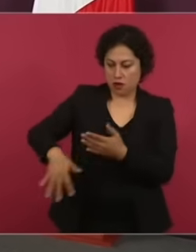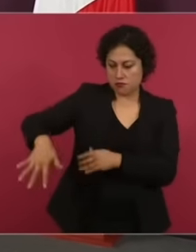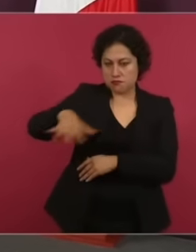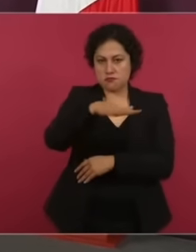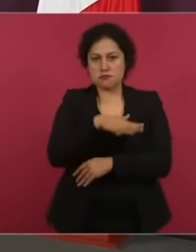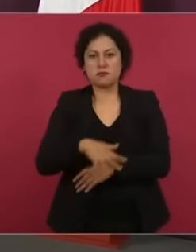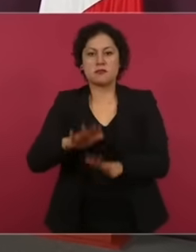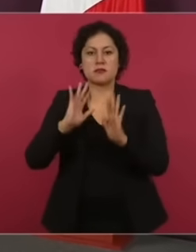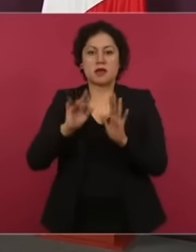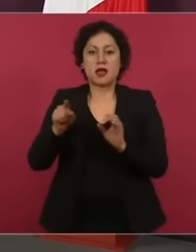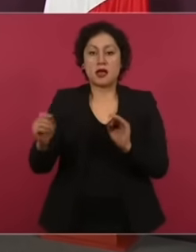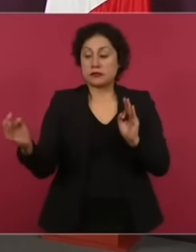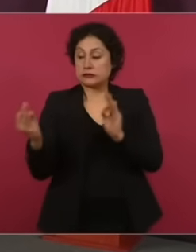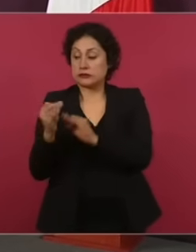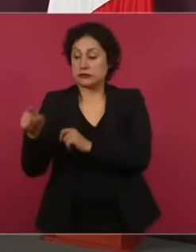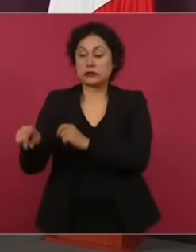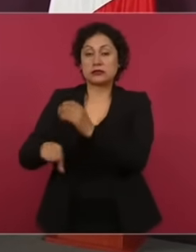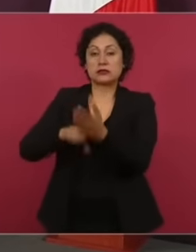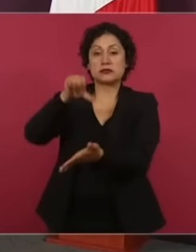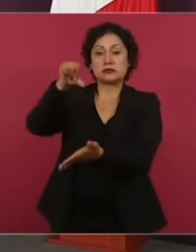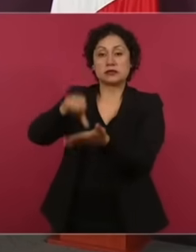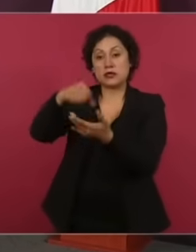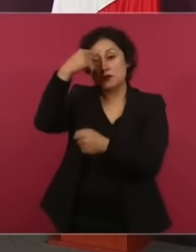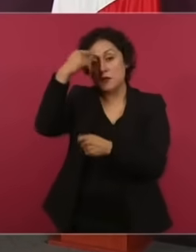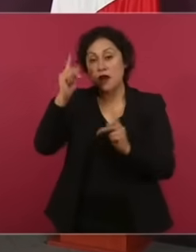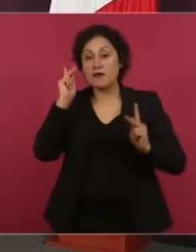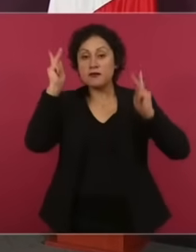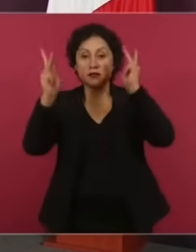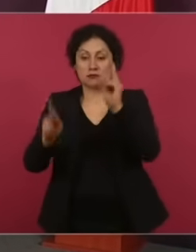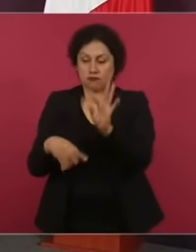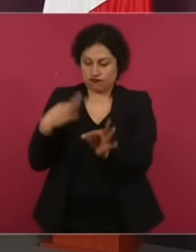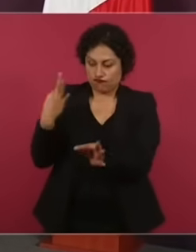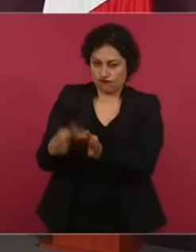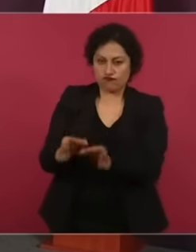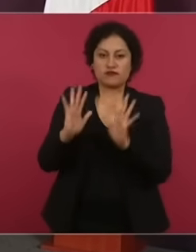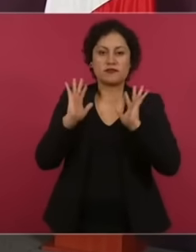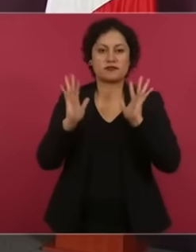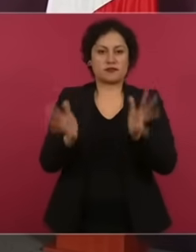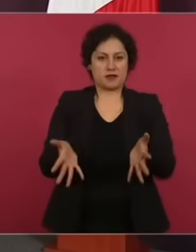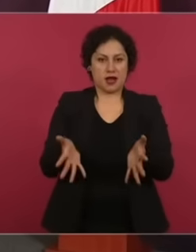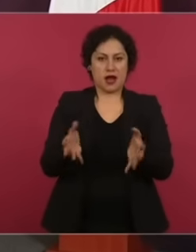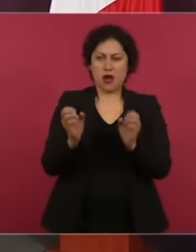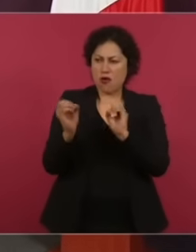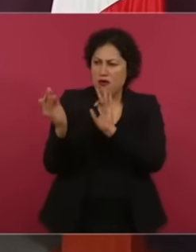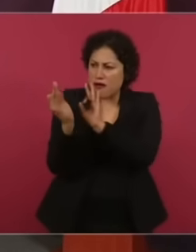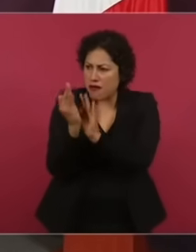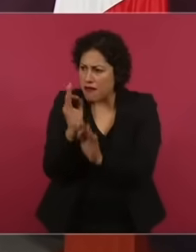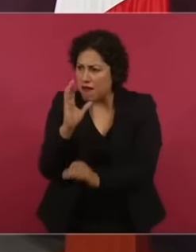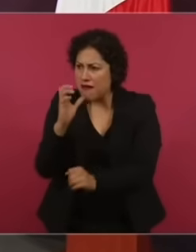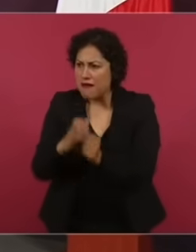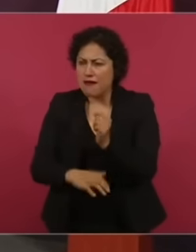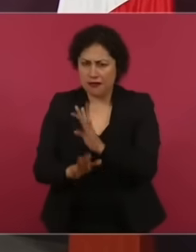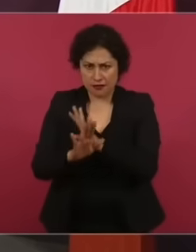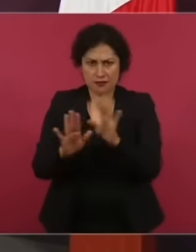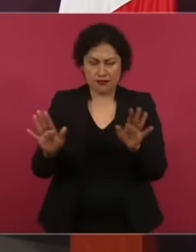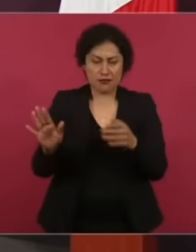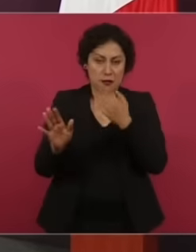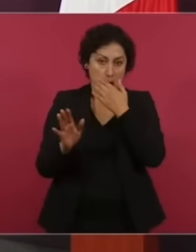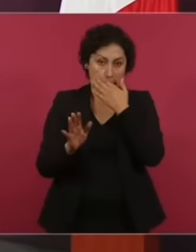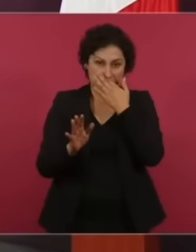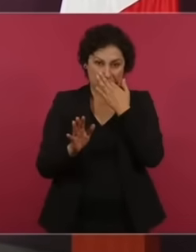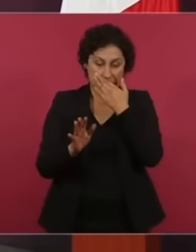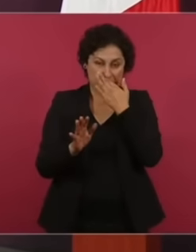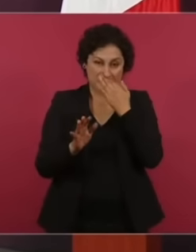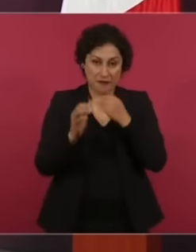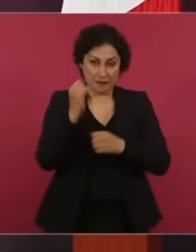este centro de atención a visitantes ya está terminado o está a punto de terminarse. Está concluido, falta